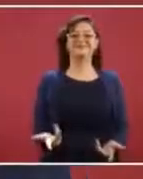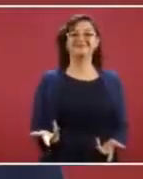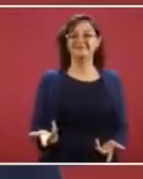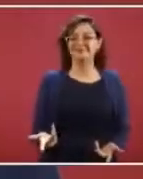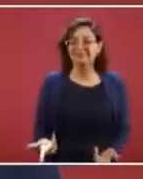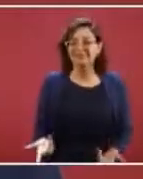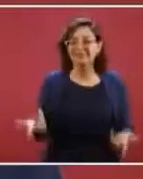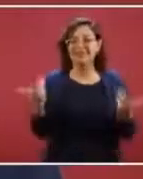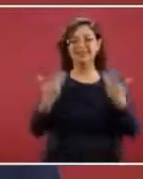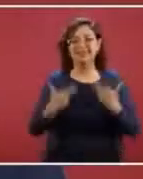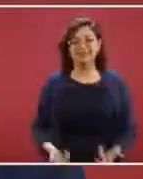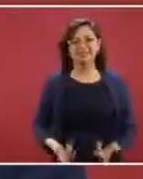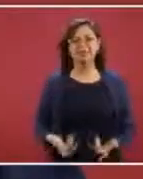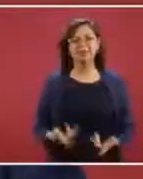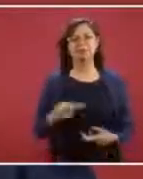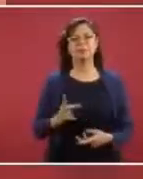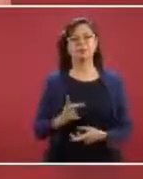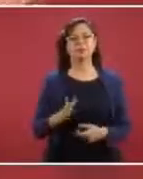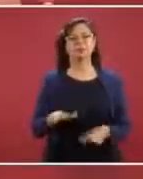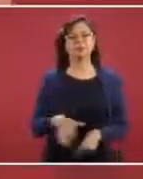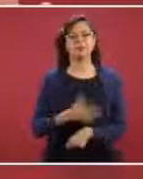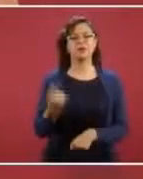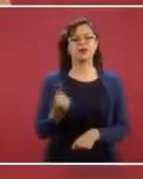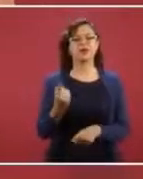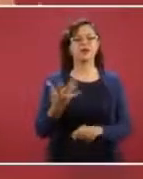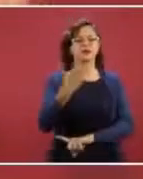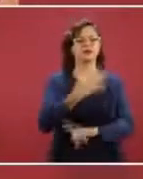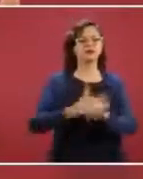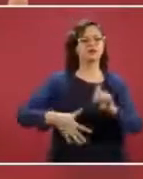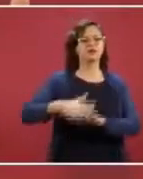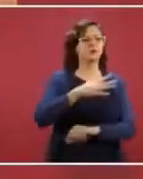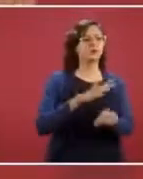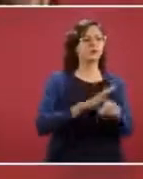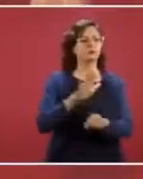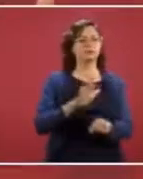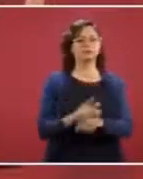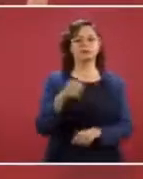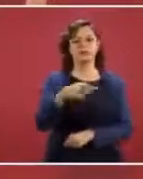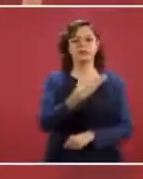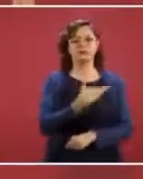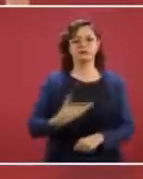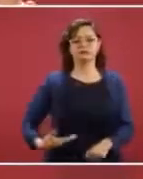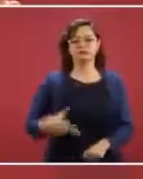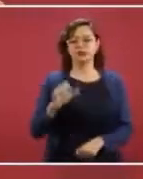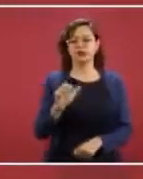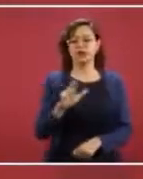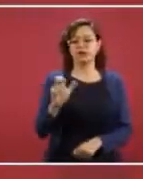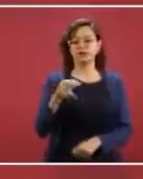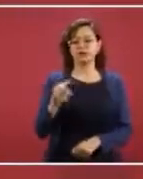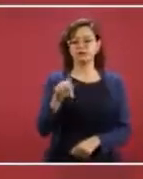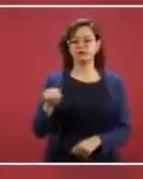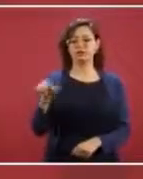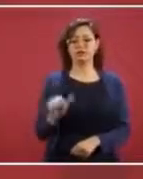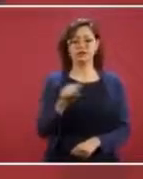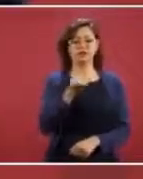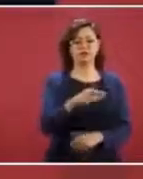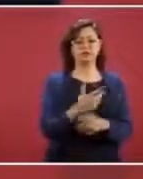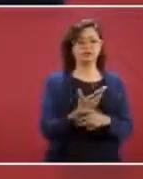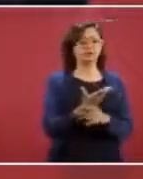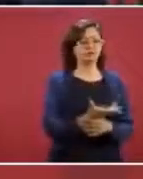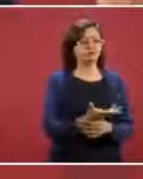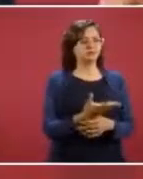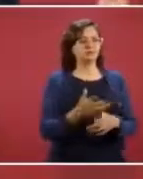hechos, porque el presidente Carranza, por otro lado, hizo